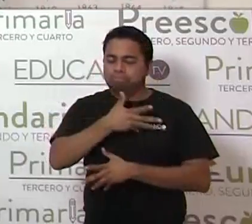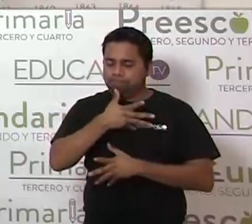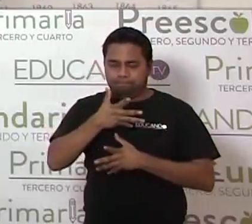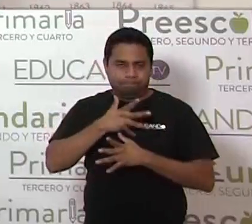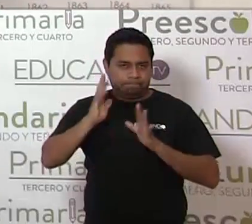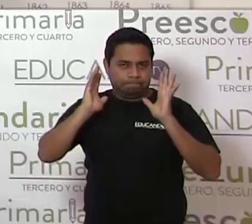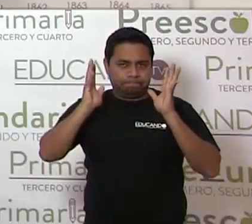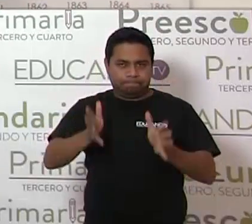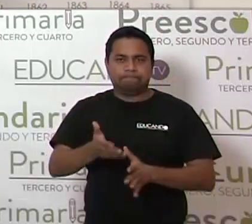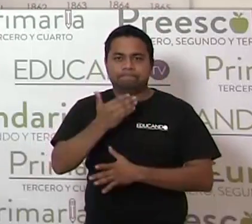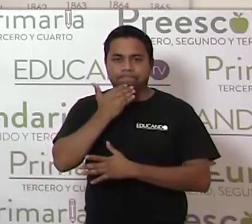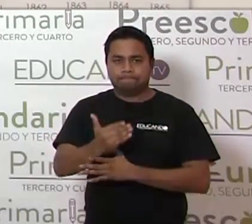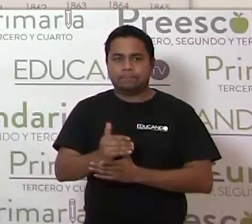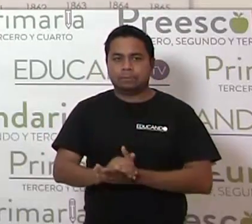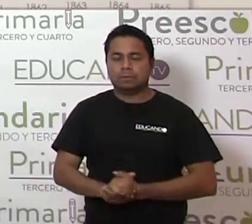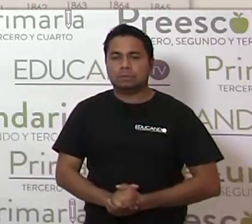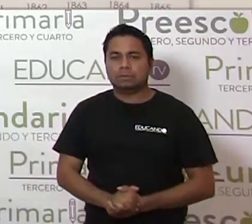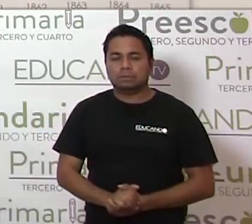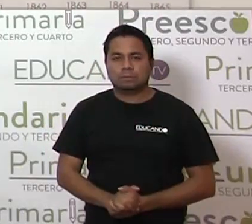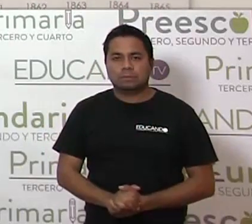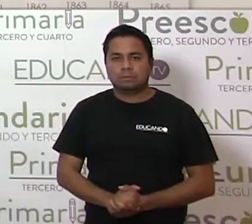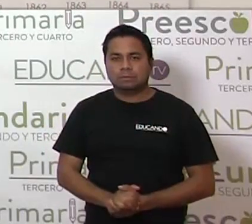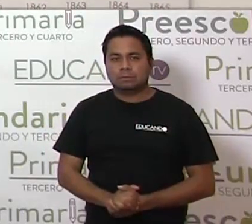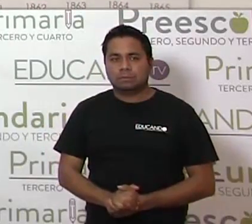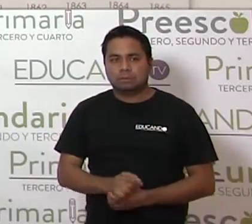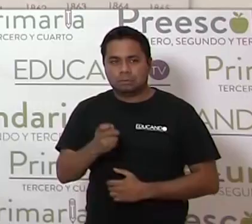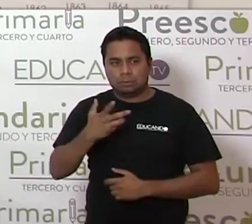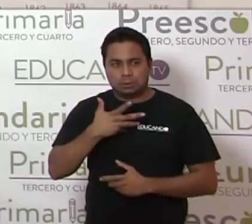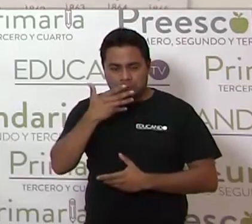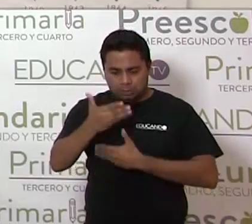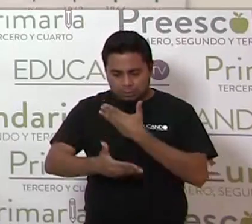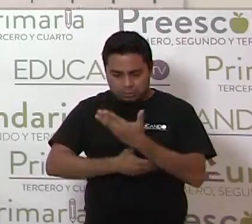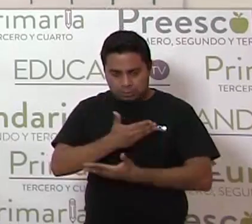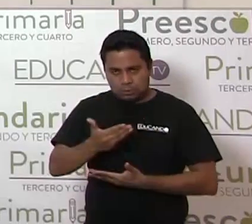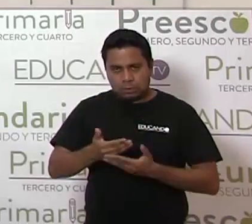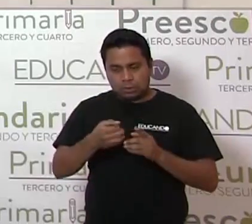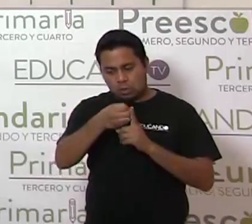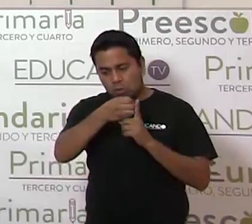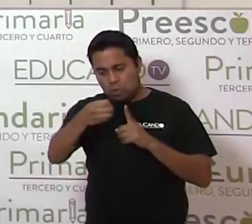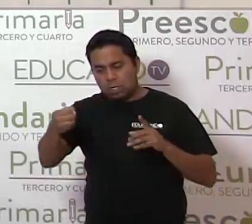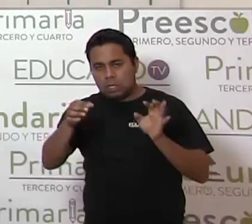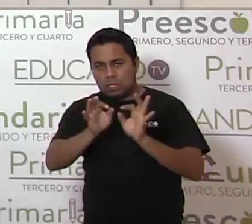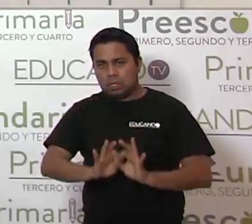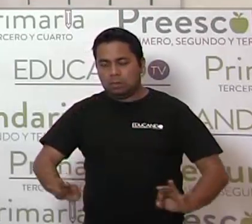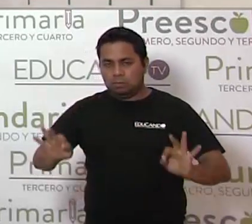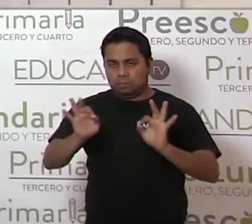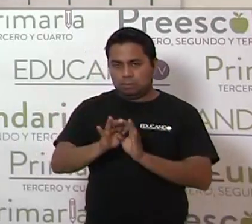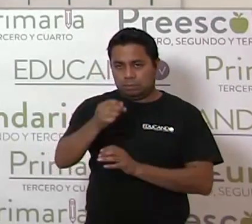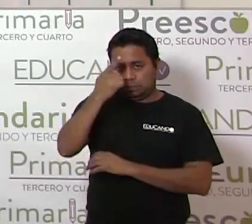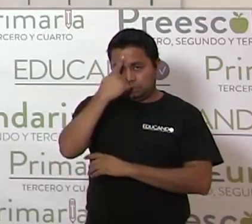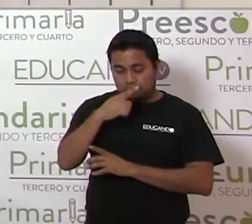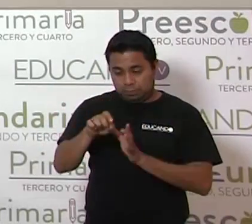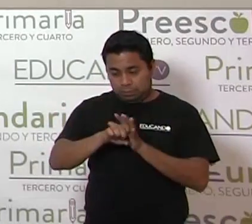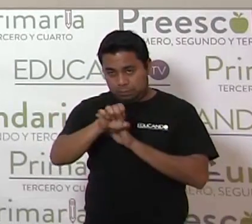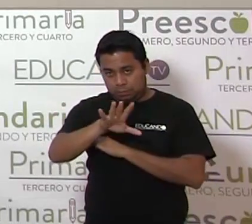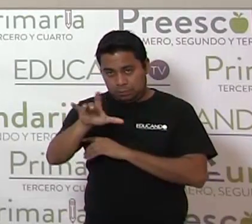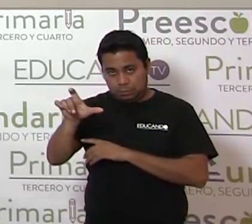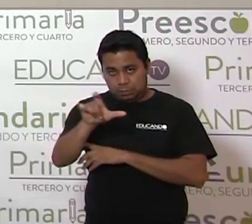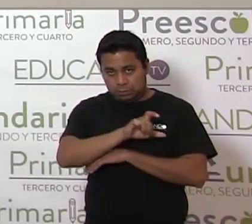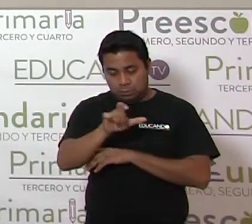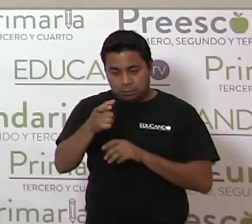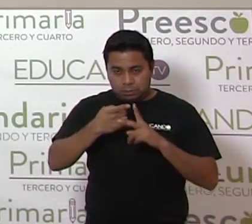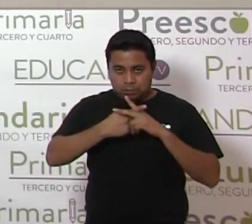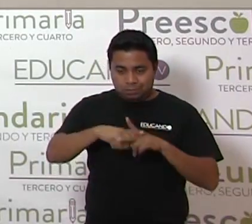organizados. Bien, son sucesos organizados sumamente fundamentales para que a partir de